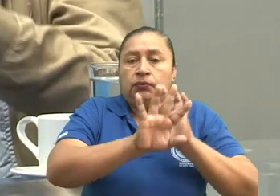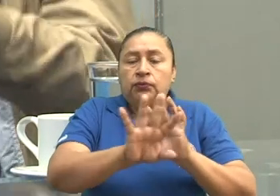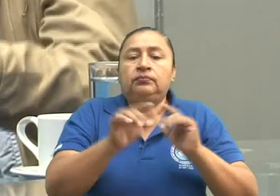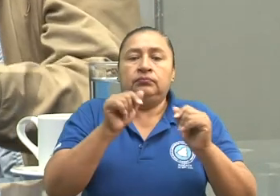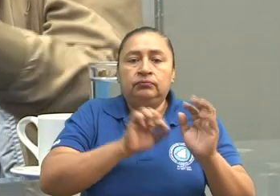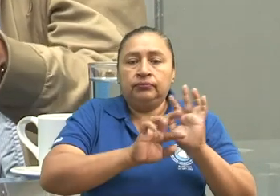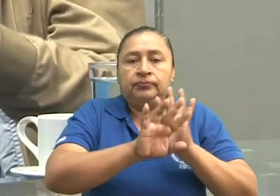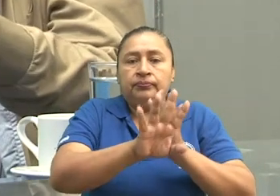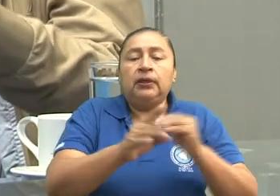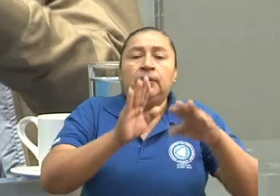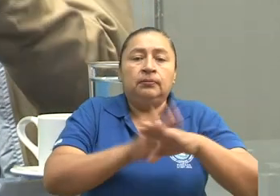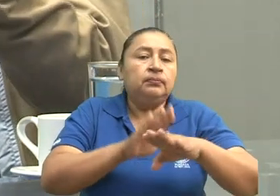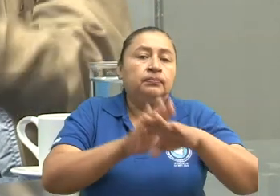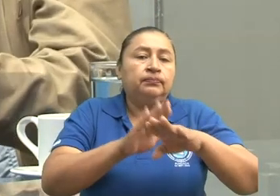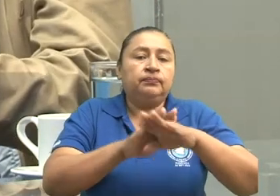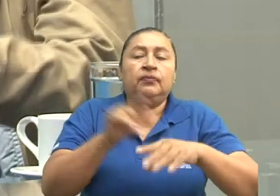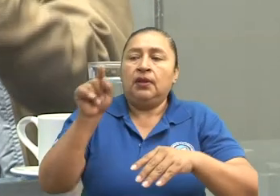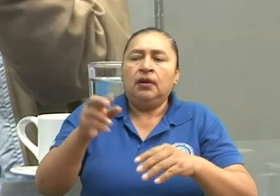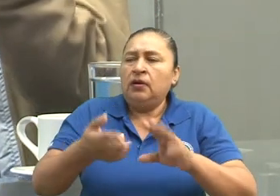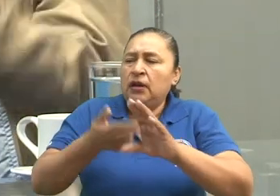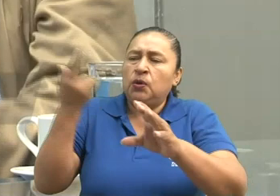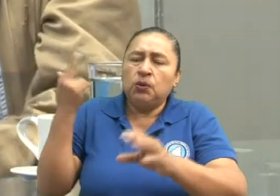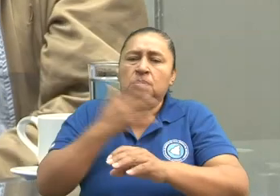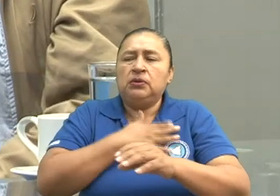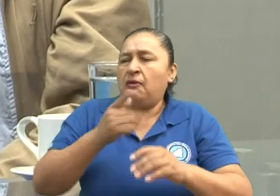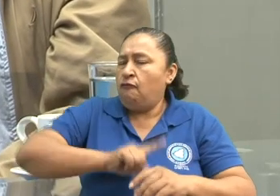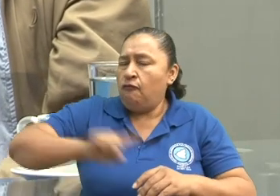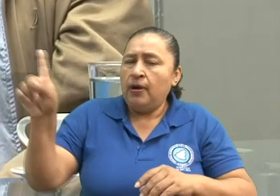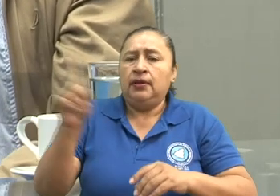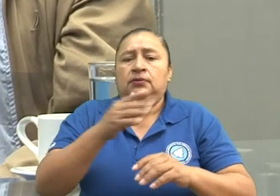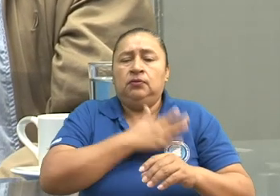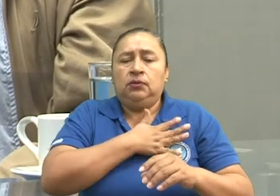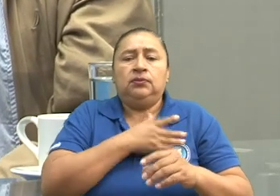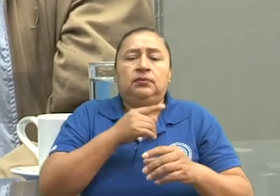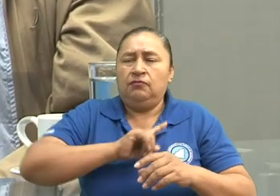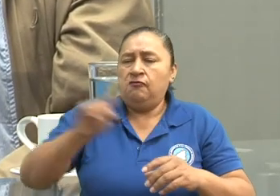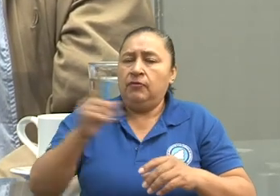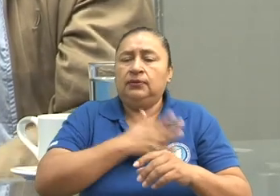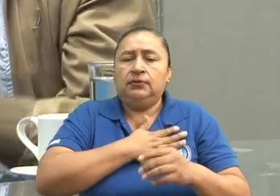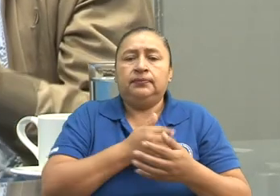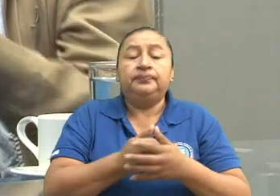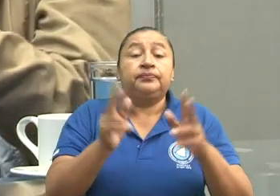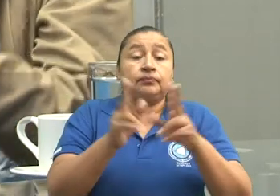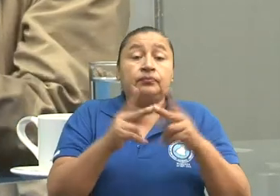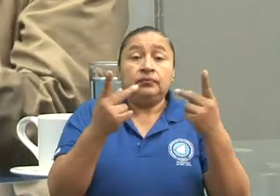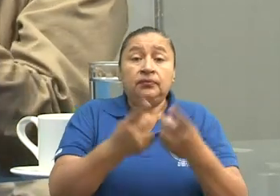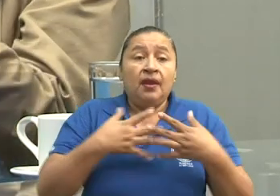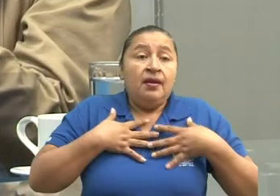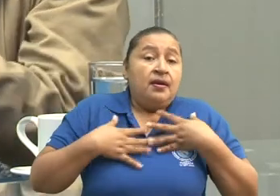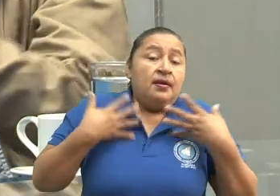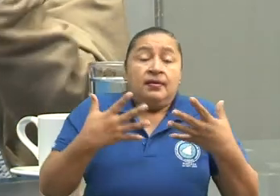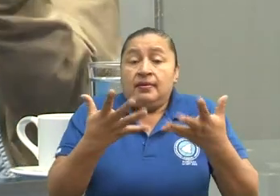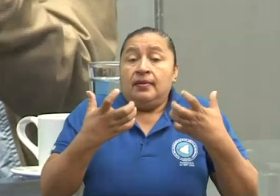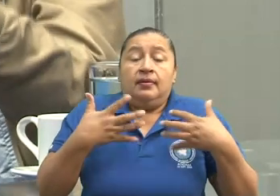se incluye la demanda de que renuncie a Somoza, que se vaya a Somoza, ¿verdad? Y el pueblo, que está muy ansioso por